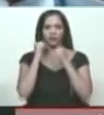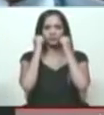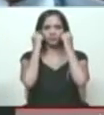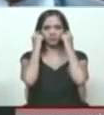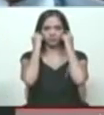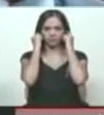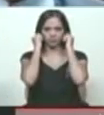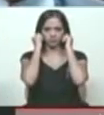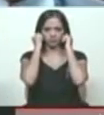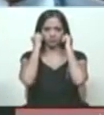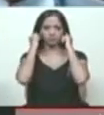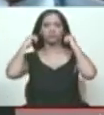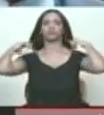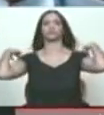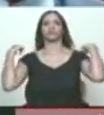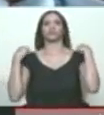y